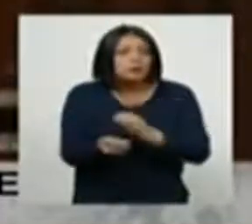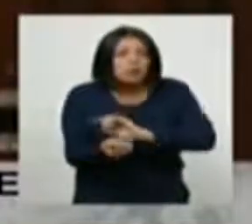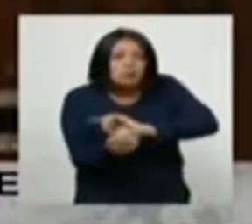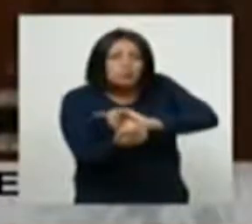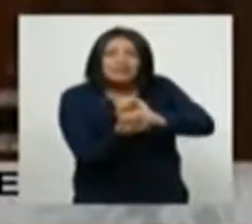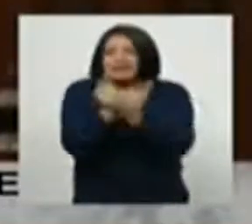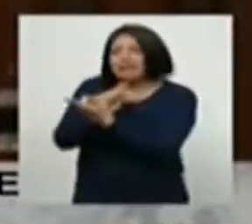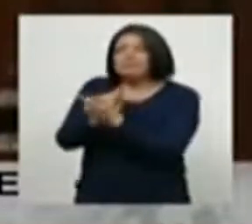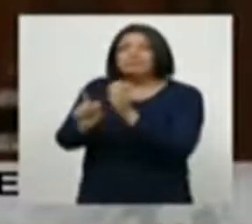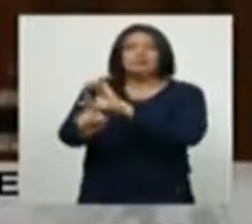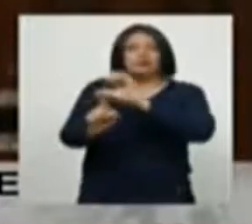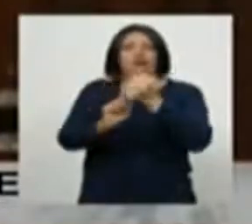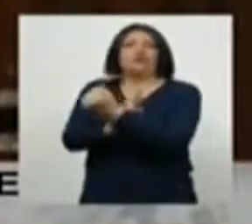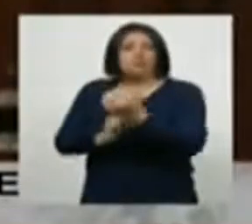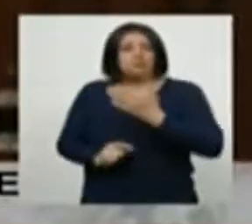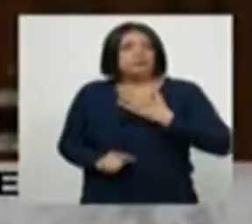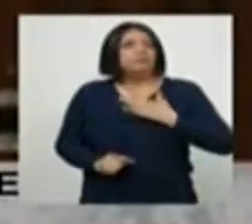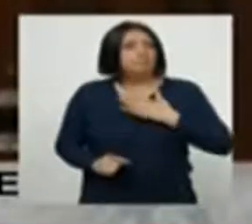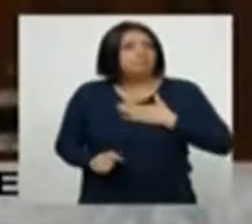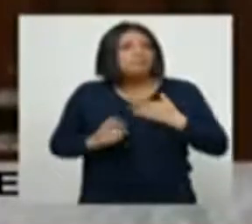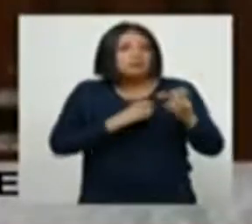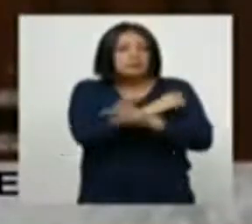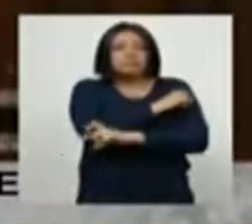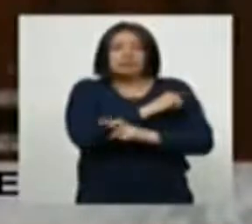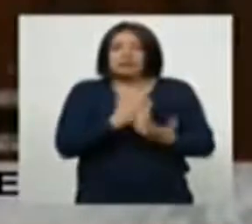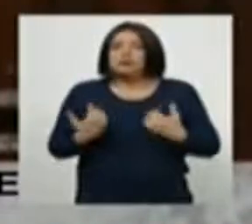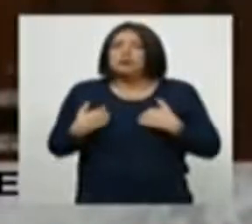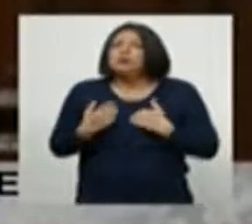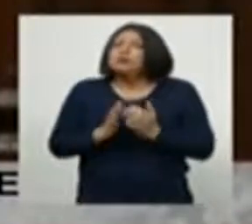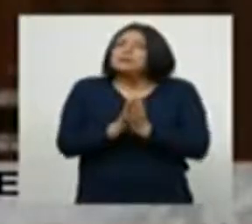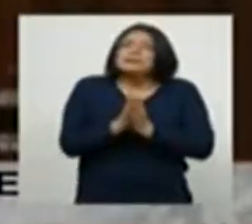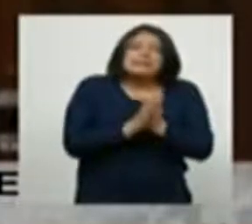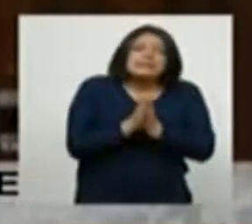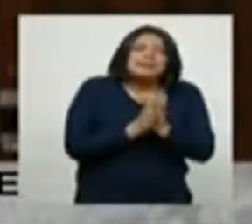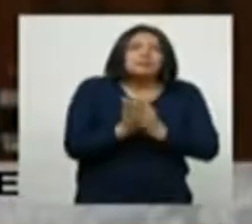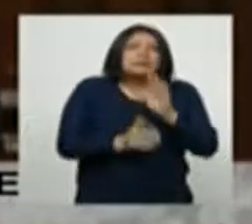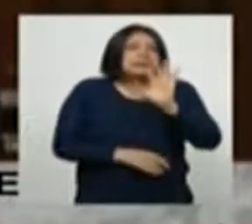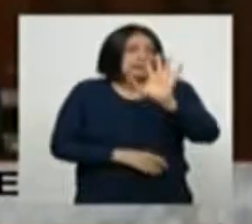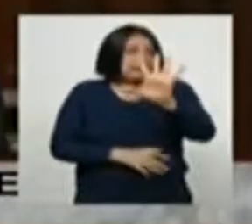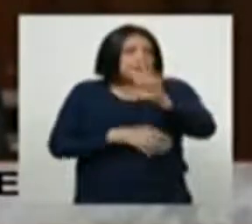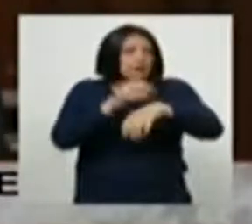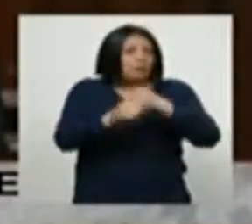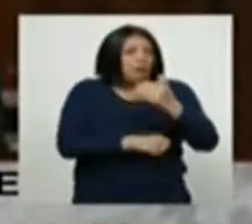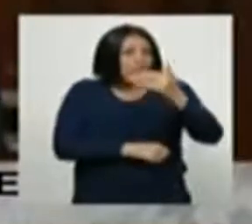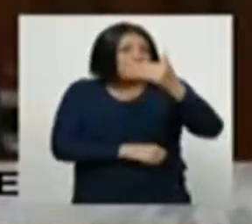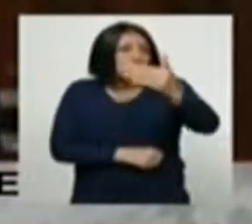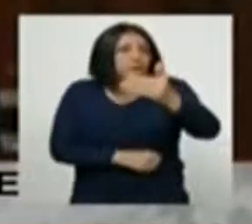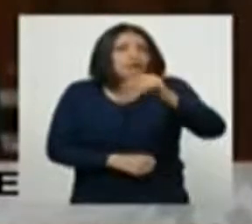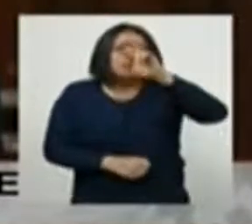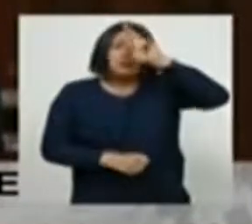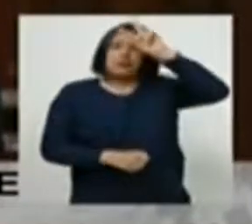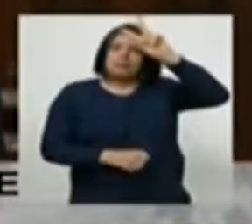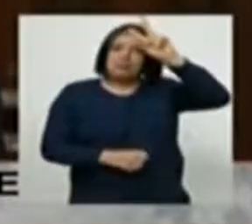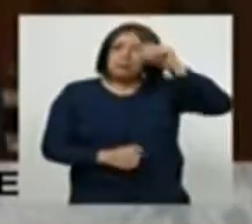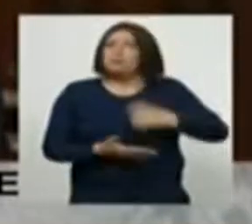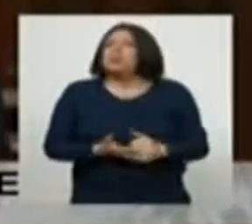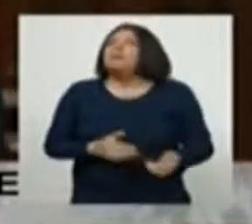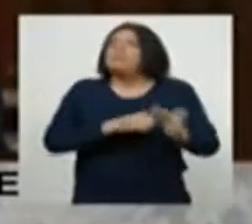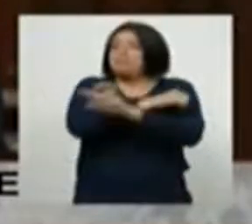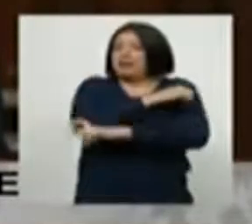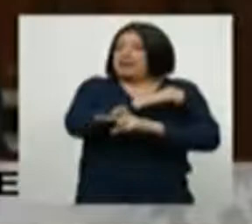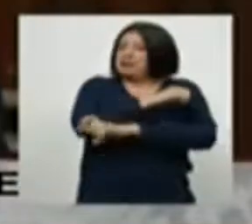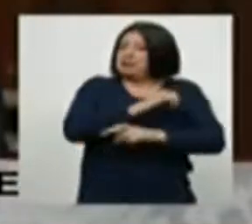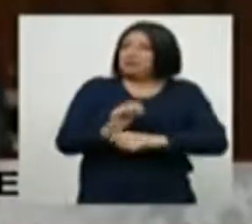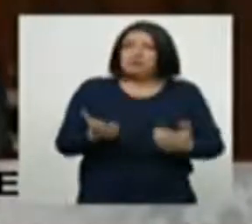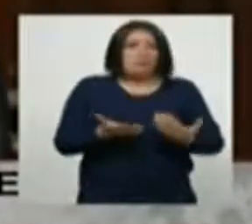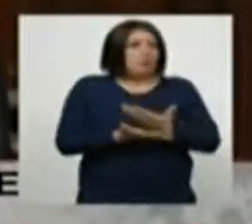revolución social para mi país. Anhelo que en 5 años el Perú sea un país moderno,